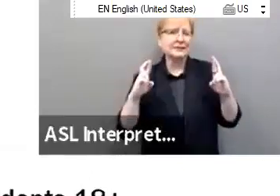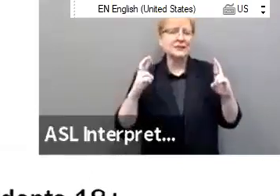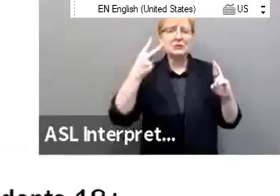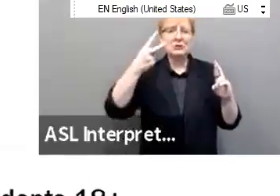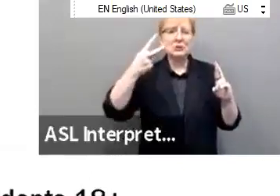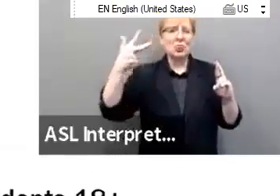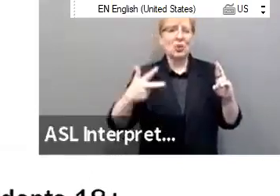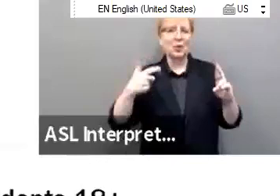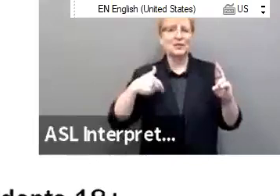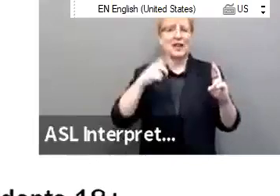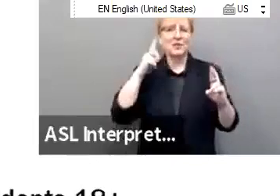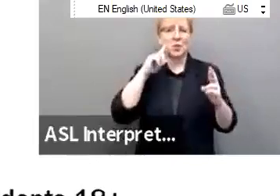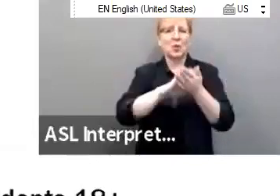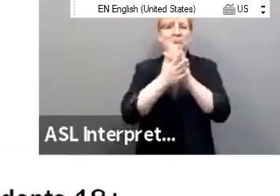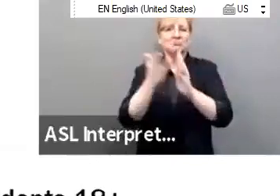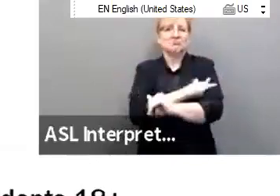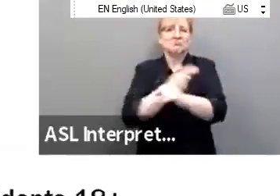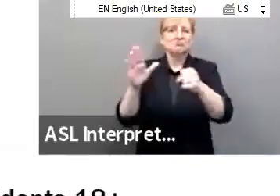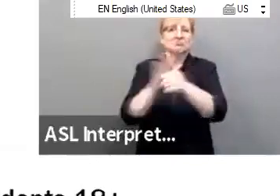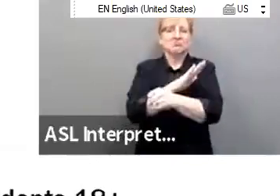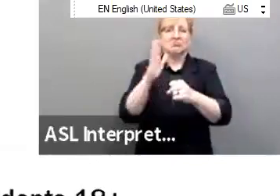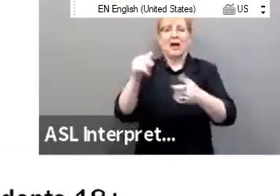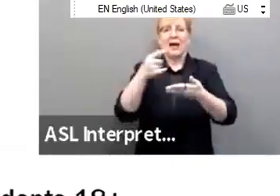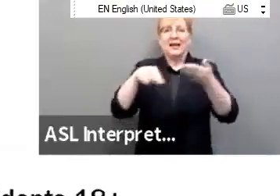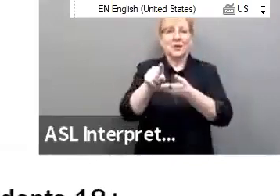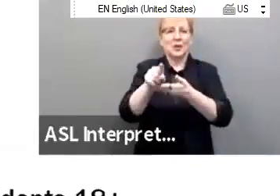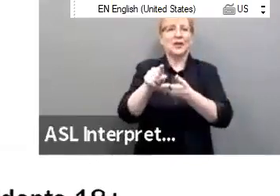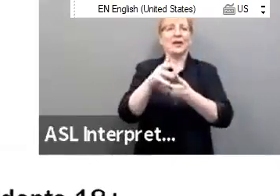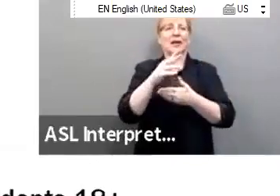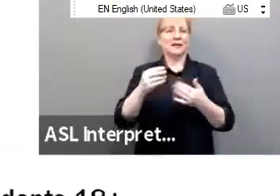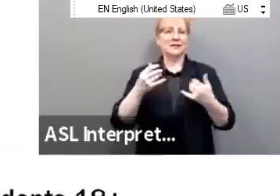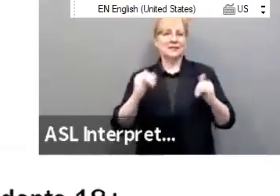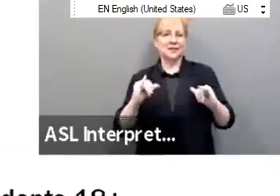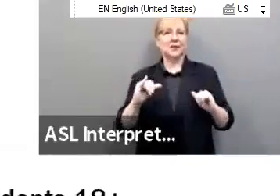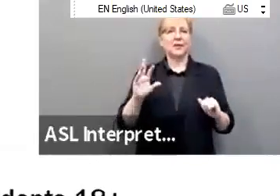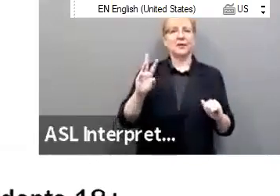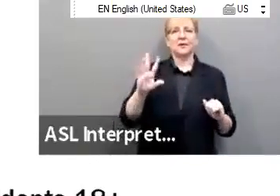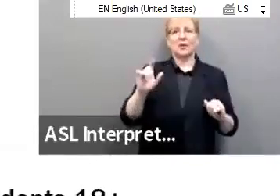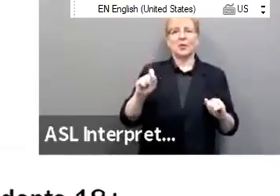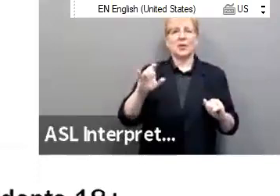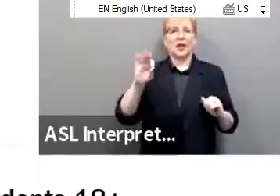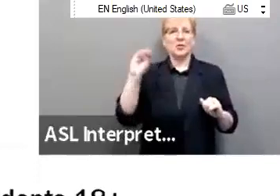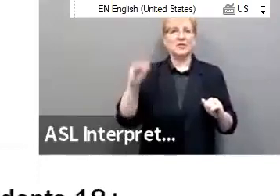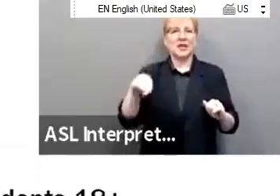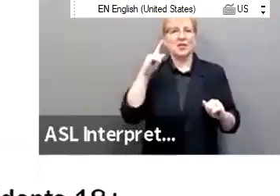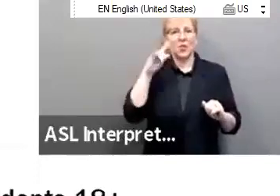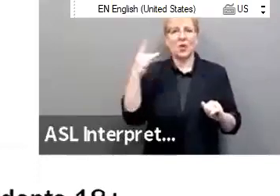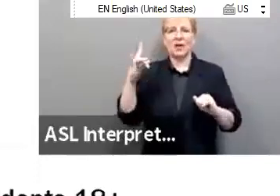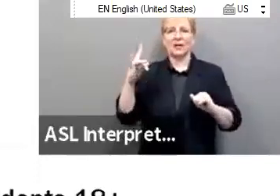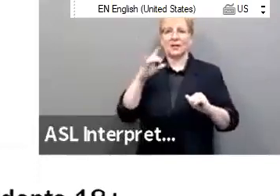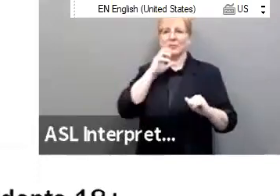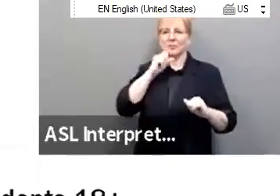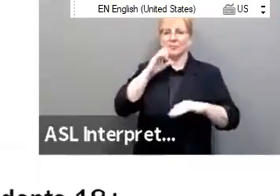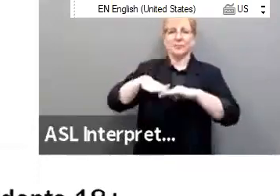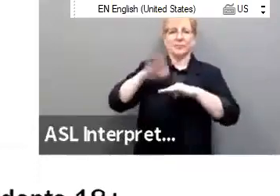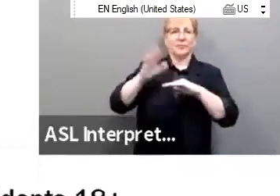una inyección. Estamos bien con los jóvenes de entre 12 y 17 años, un 65%.